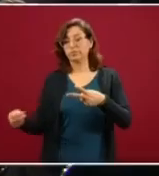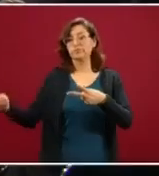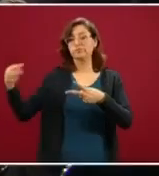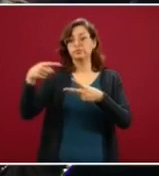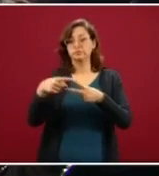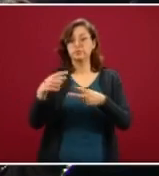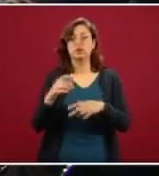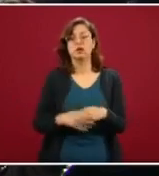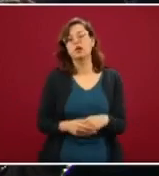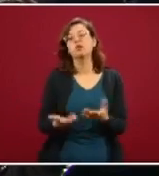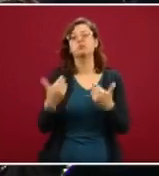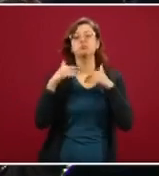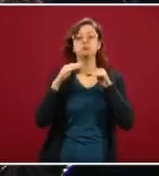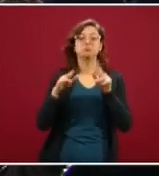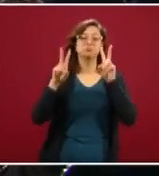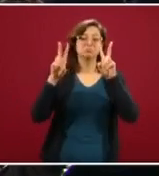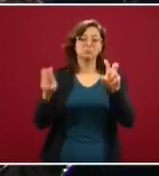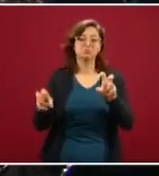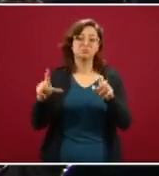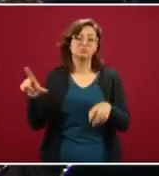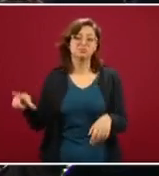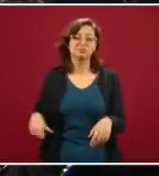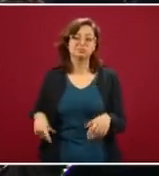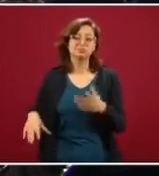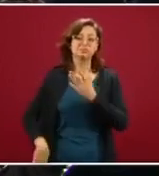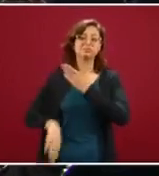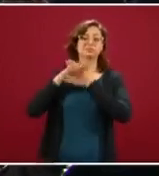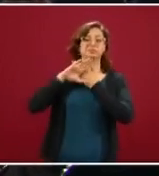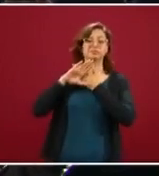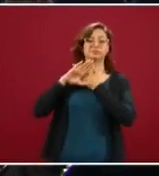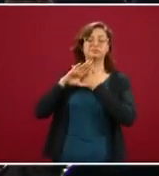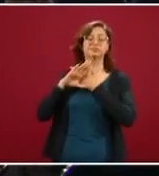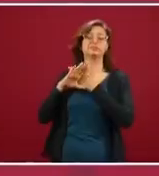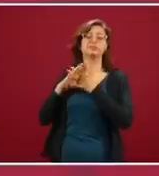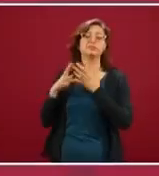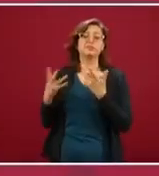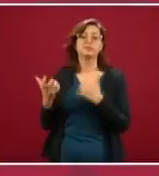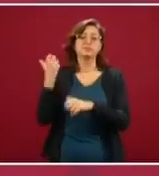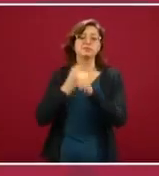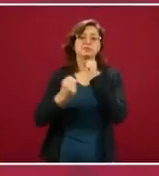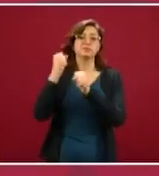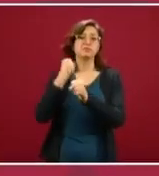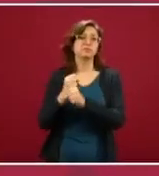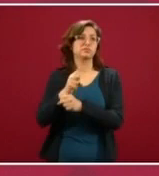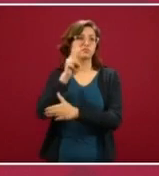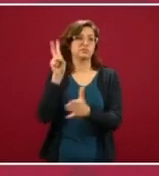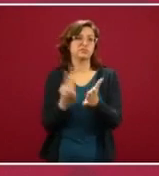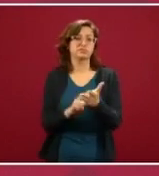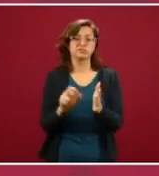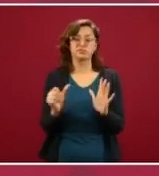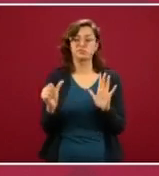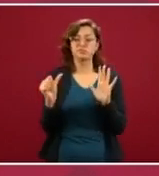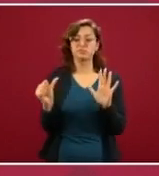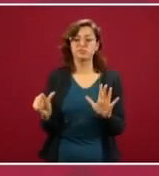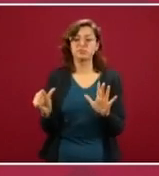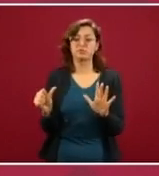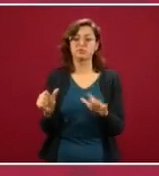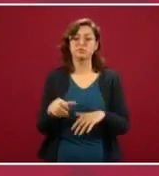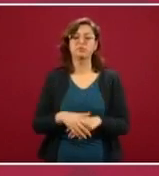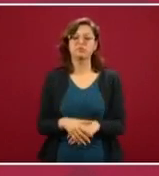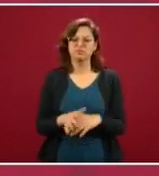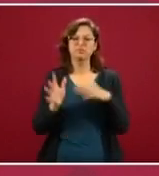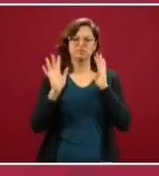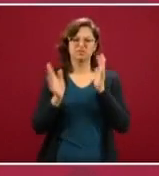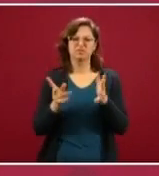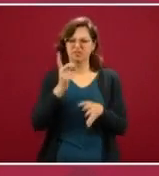Estado, eso lo expresaron en el 2006, ya lo mencioné,